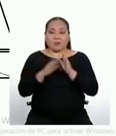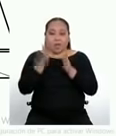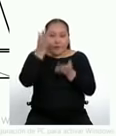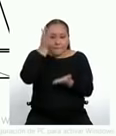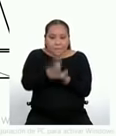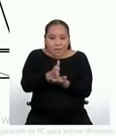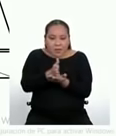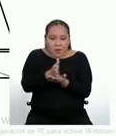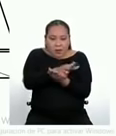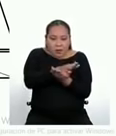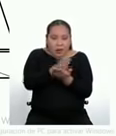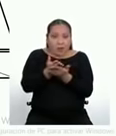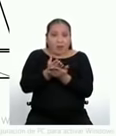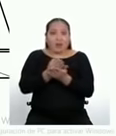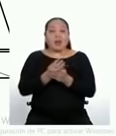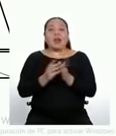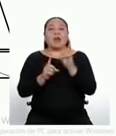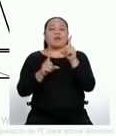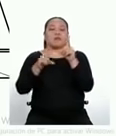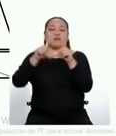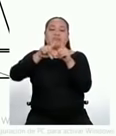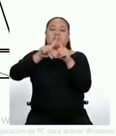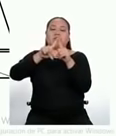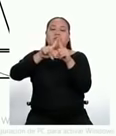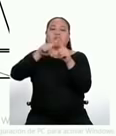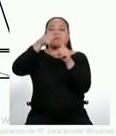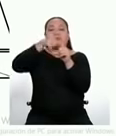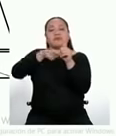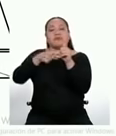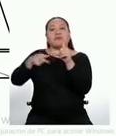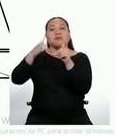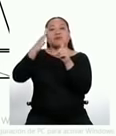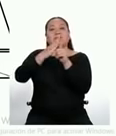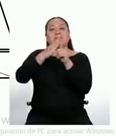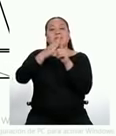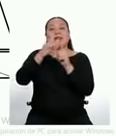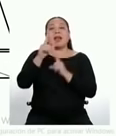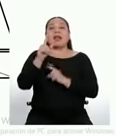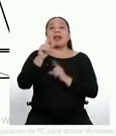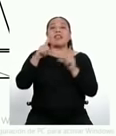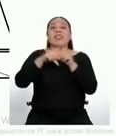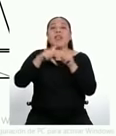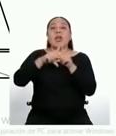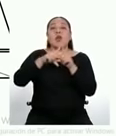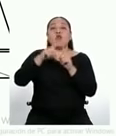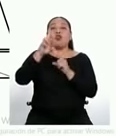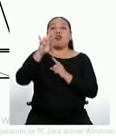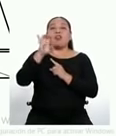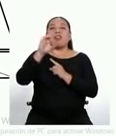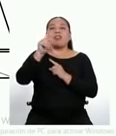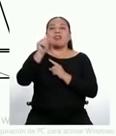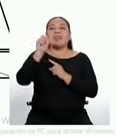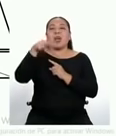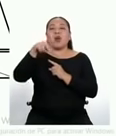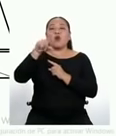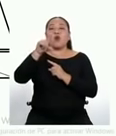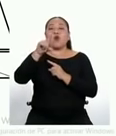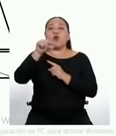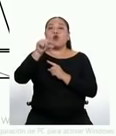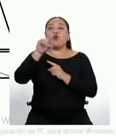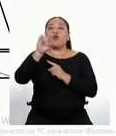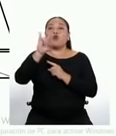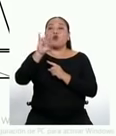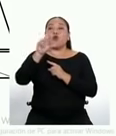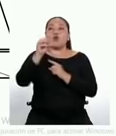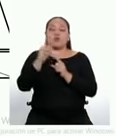se conforma un triángulo rectángulo de ambos lados. El triángulo rectángulo es aquel que tiene un